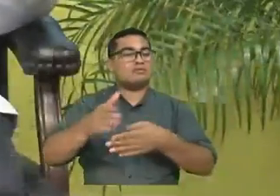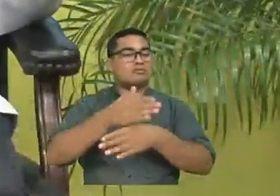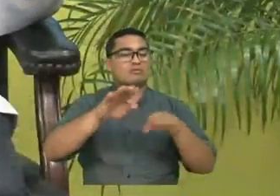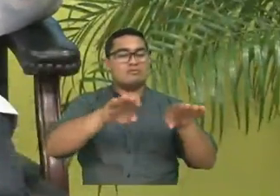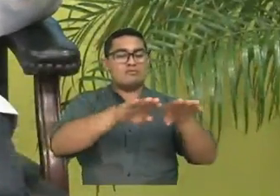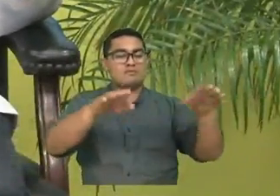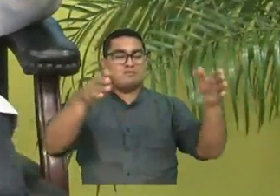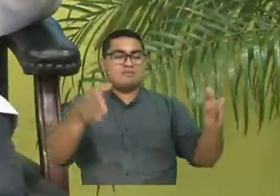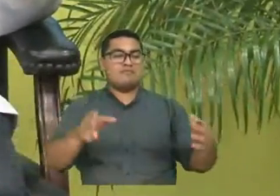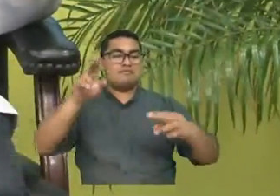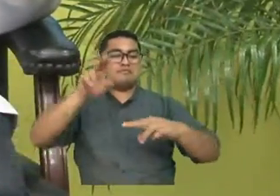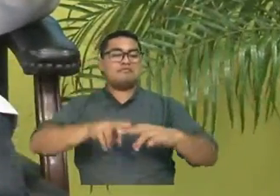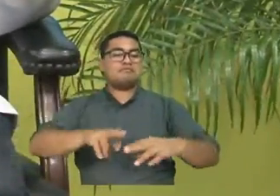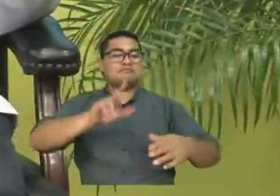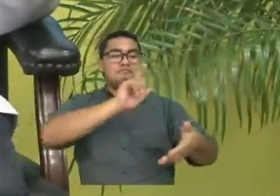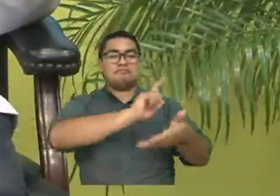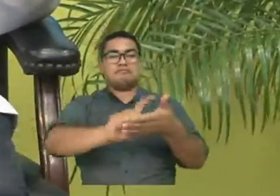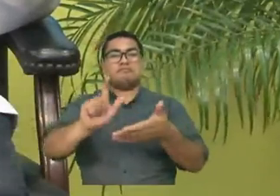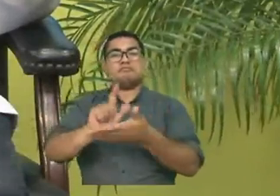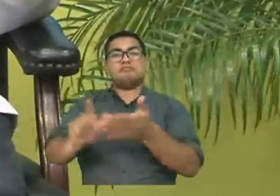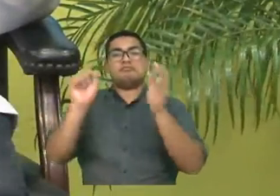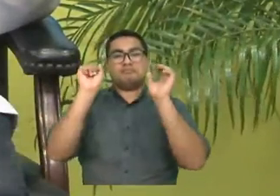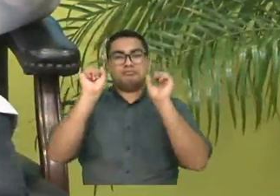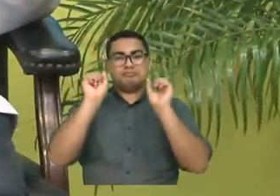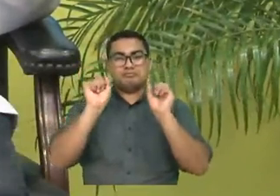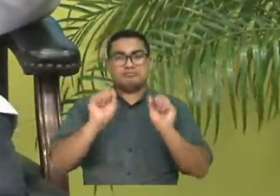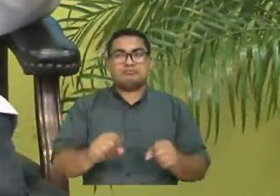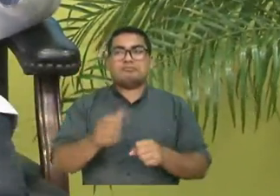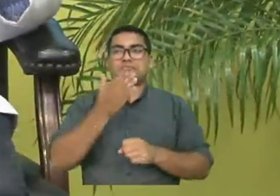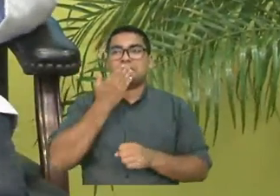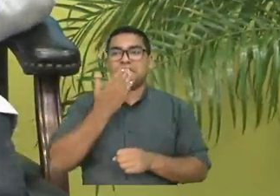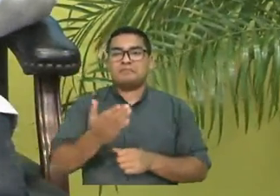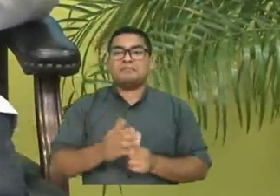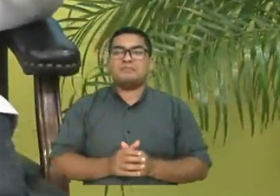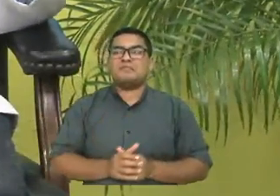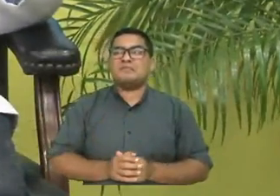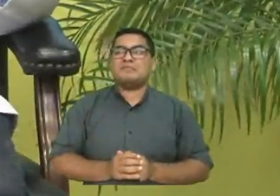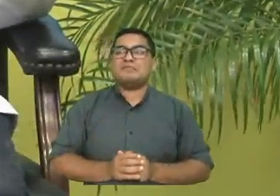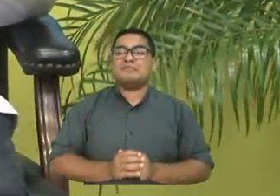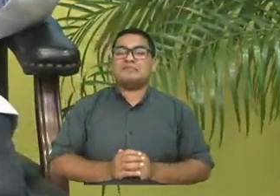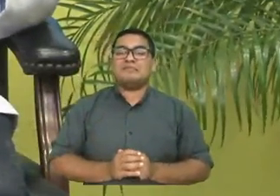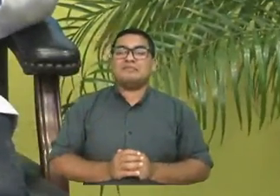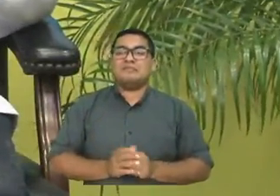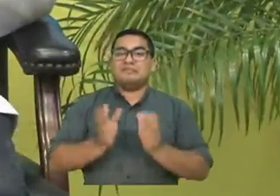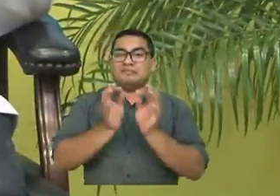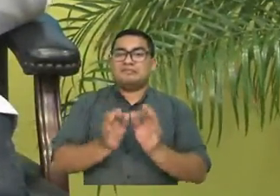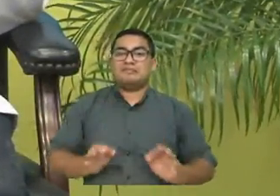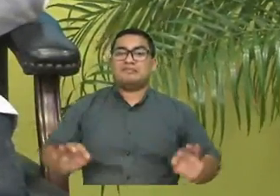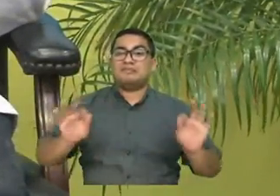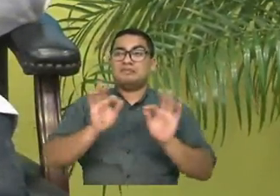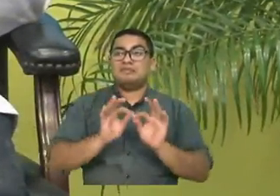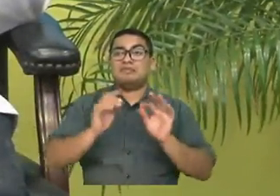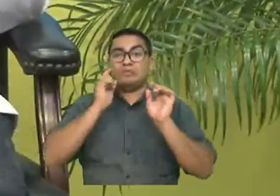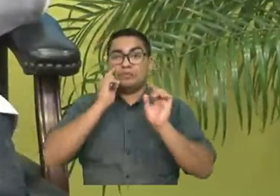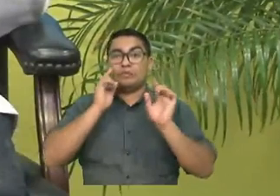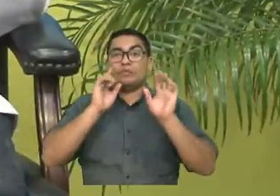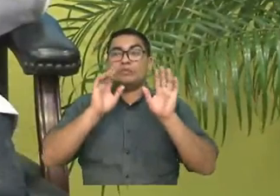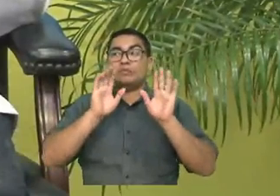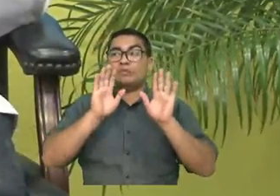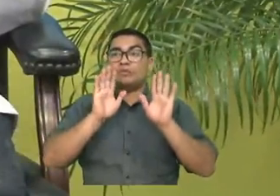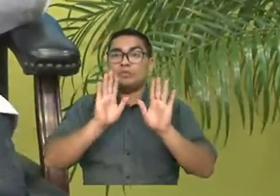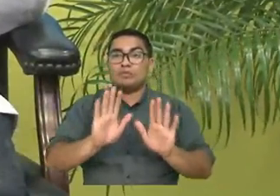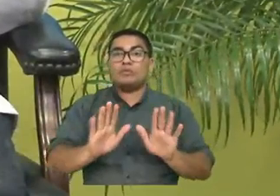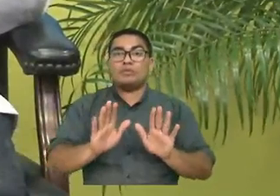Para descontaminar. Es útil, ¿verdad? Es útil, claro. Pero aparte de eso, las medidas preventivas,